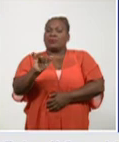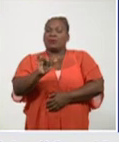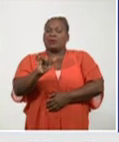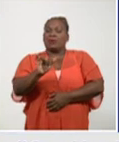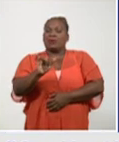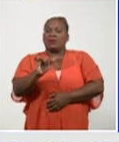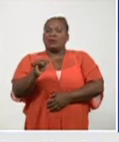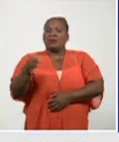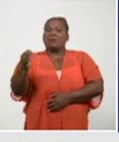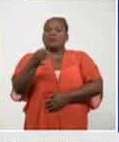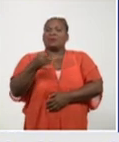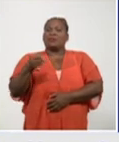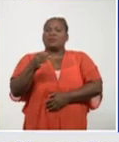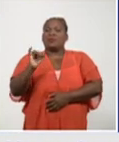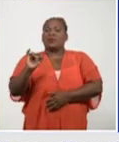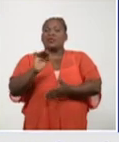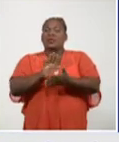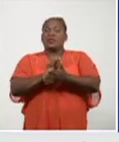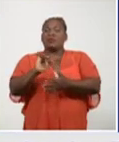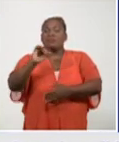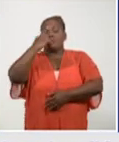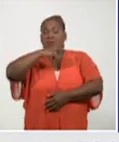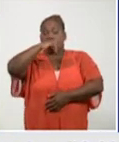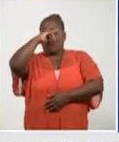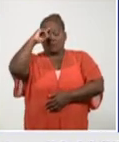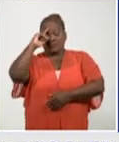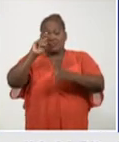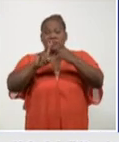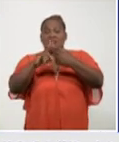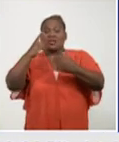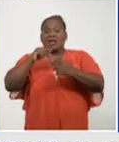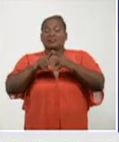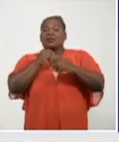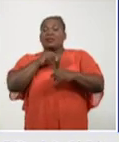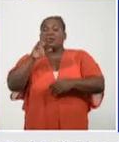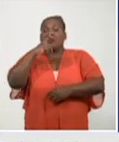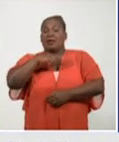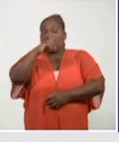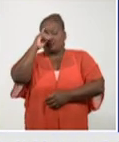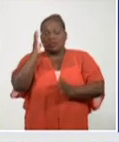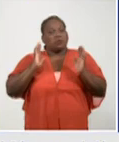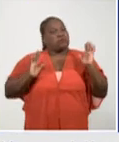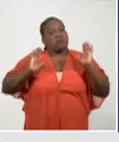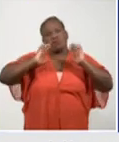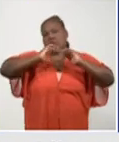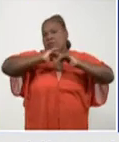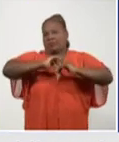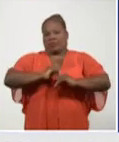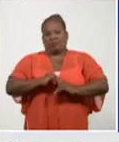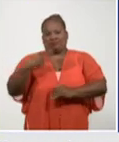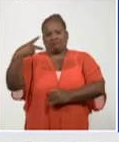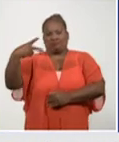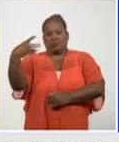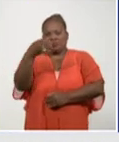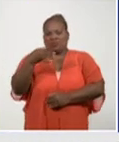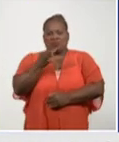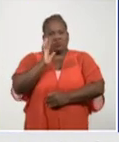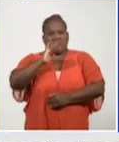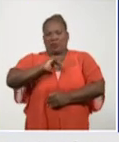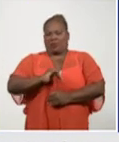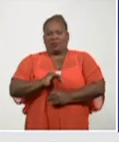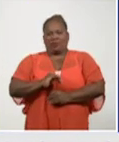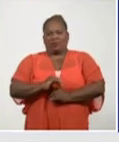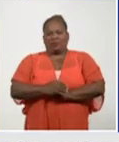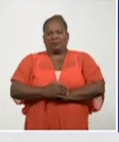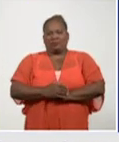de Imías y Yatera en los últimos 15 días no han tenido casos confirmados